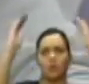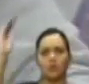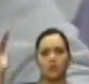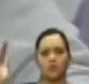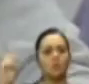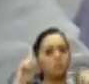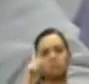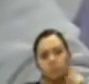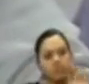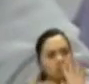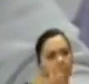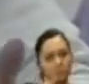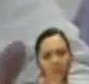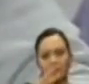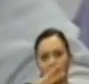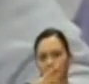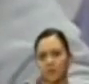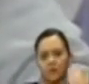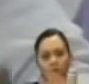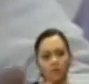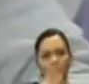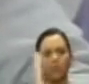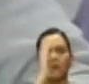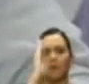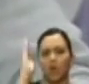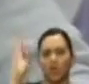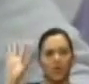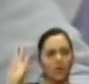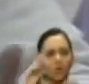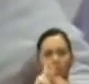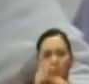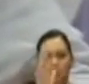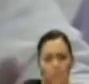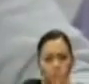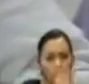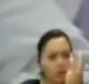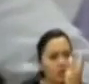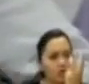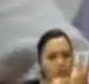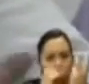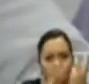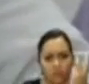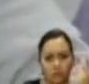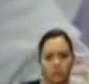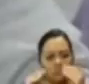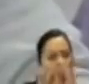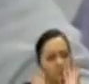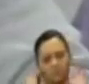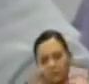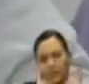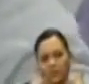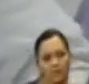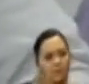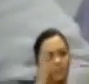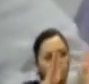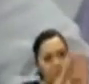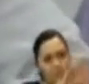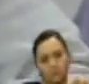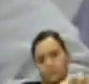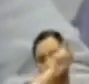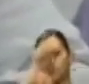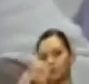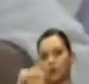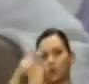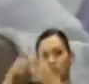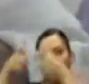ancha 24 horas? ¿Cómo se puede poner biblioteca? ¿Cómo se puede poner comedor? ¿Cómo se puede poner laboratorio de ciencia, de física, de química? Eso